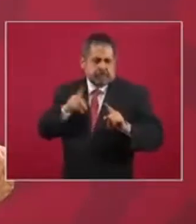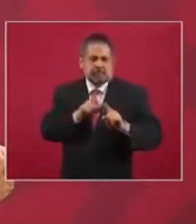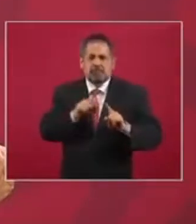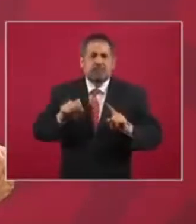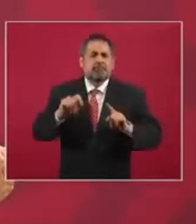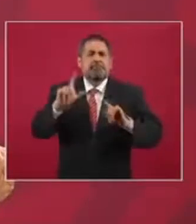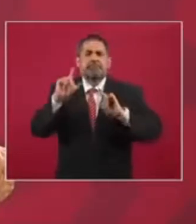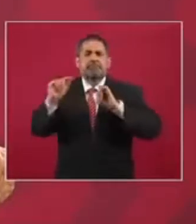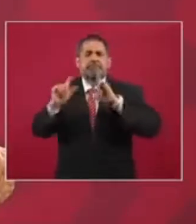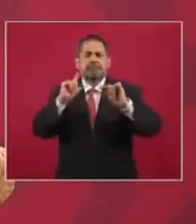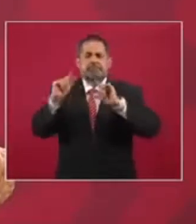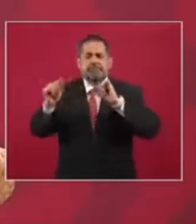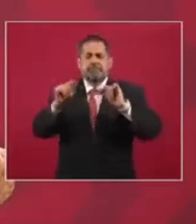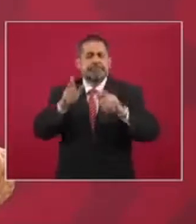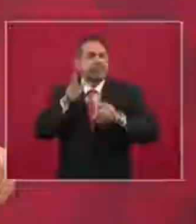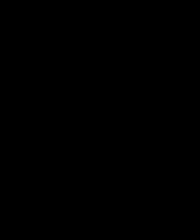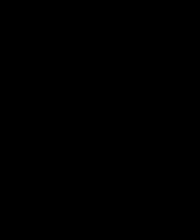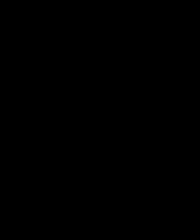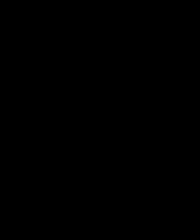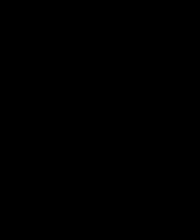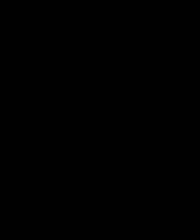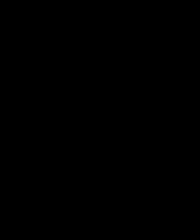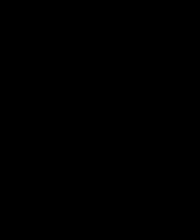sale a ver a sus familiares.